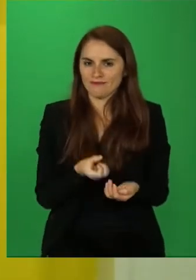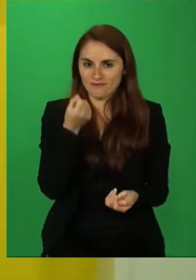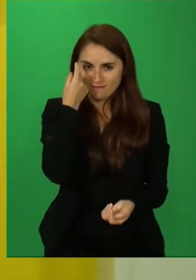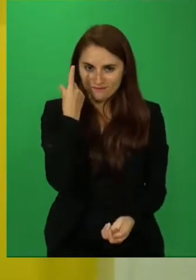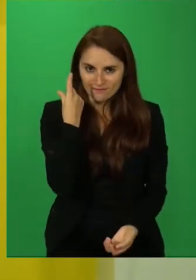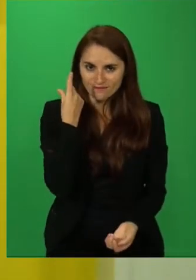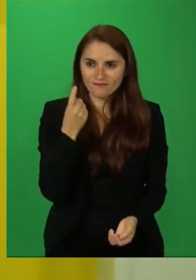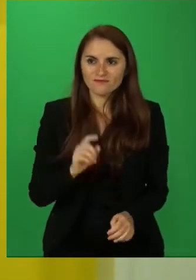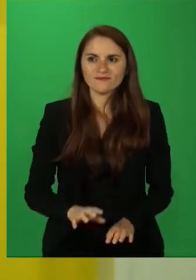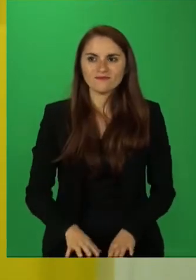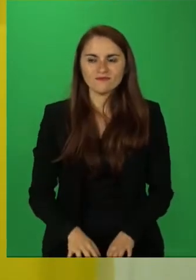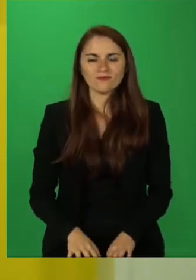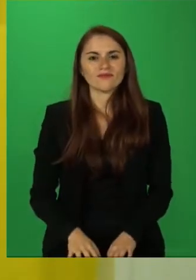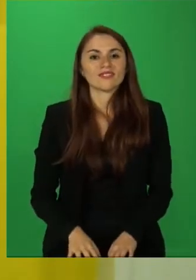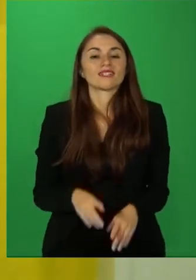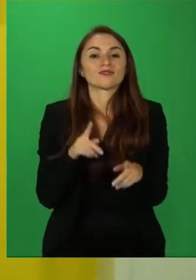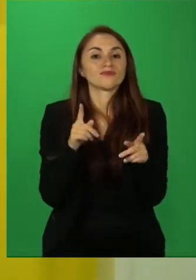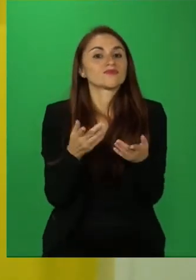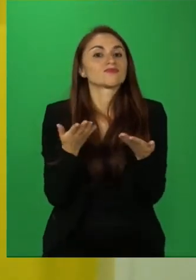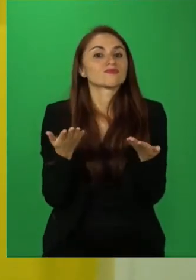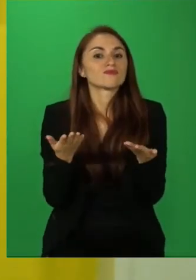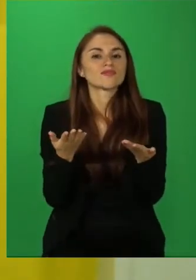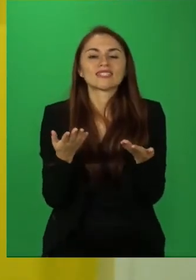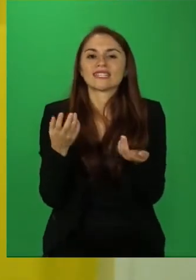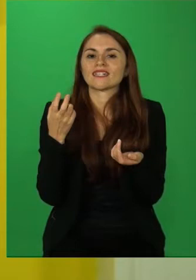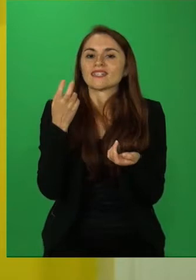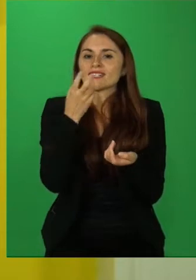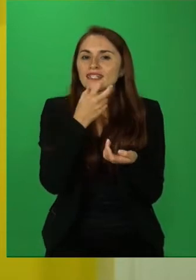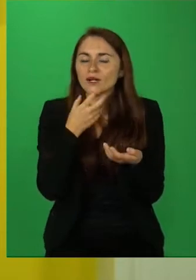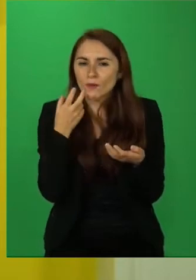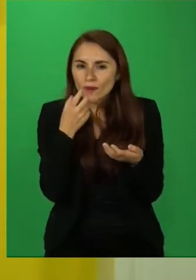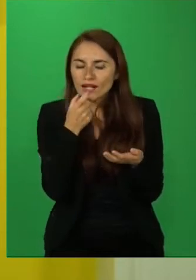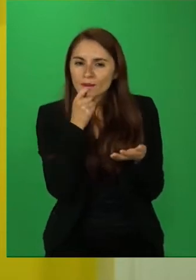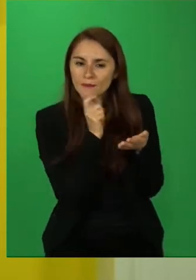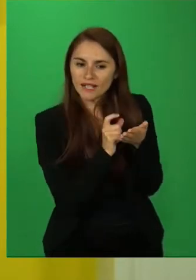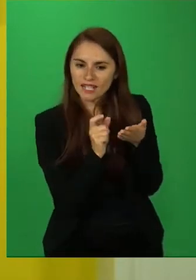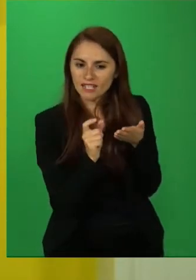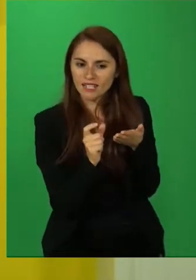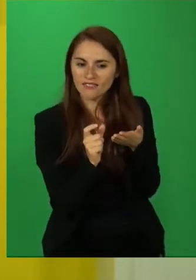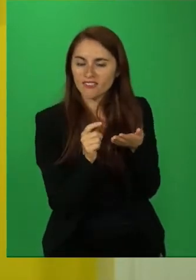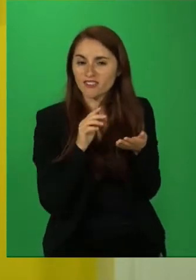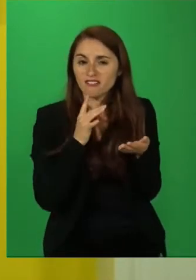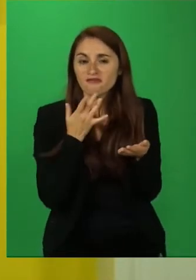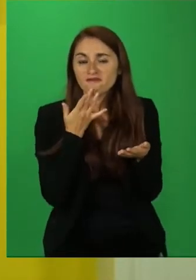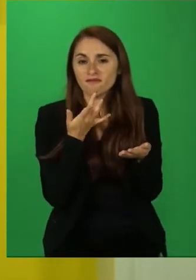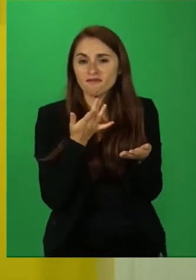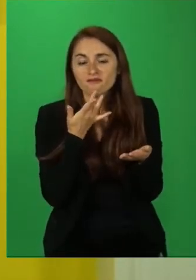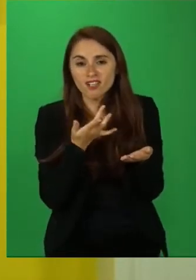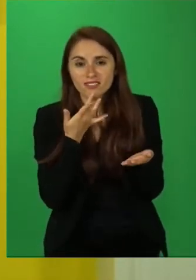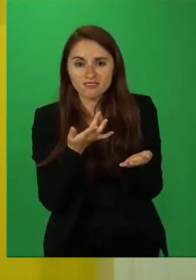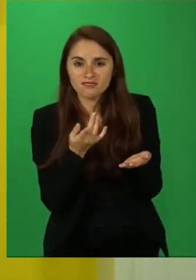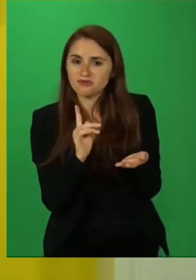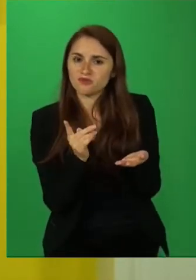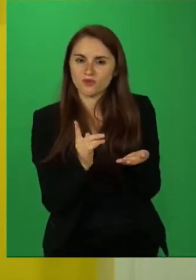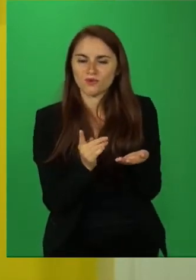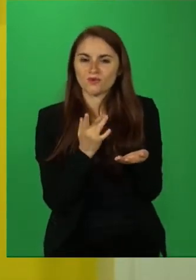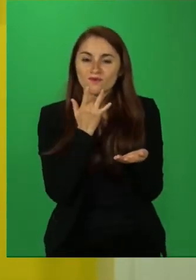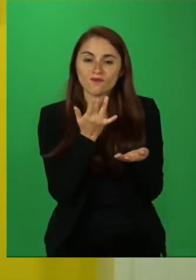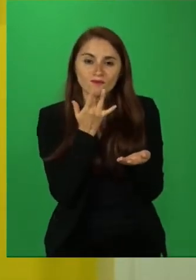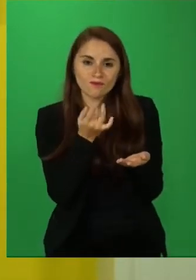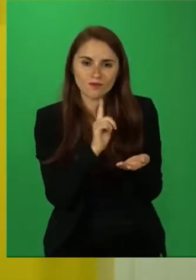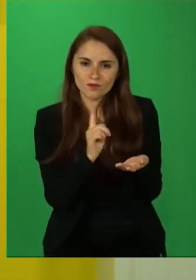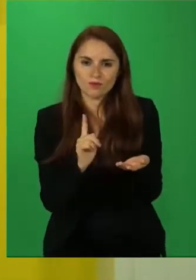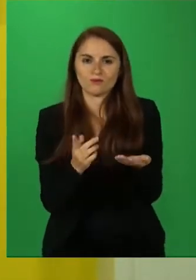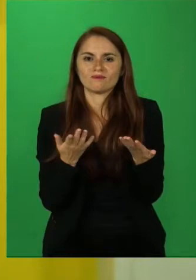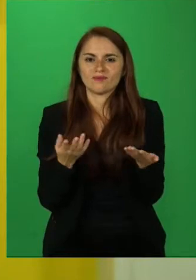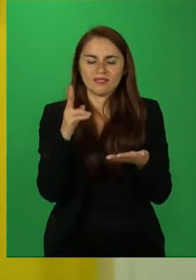¿sí? Chicos, el lenguaje no es inofensivo, ¿bien? Vamos a la siguiente imagen. Presta